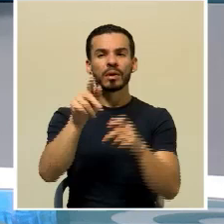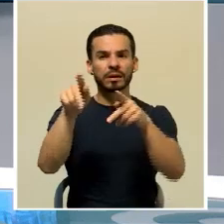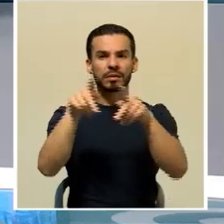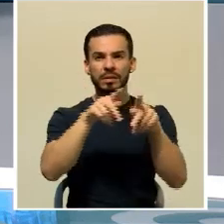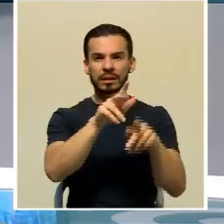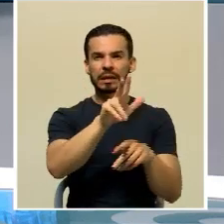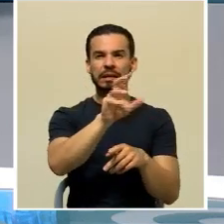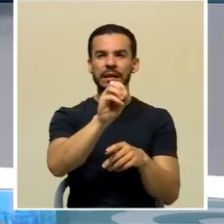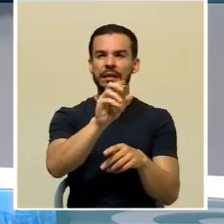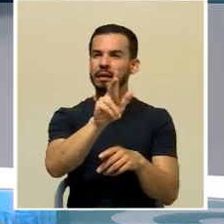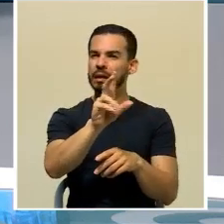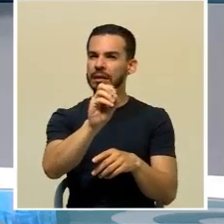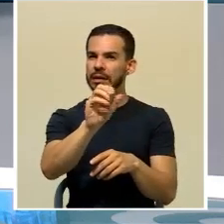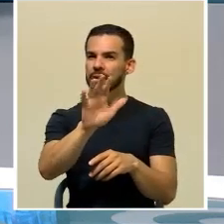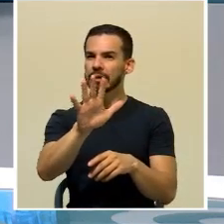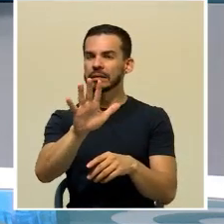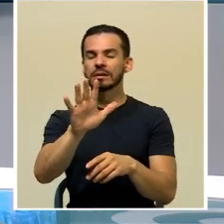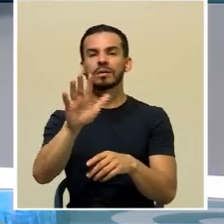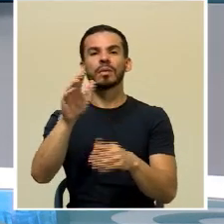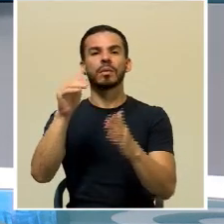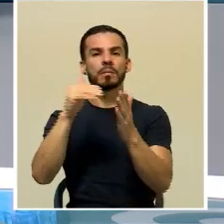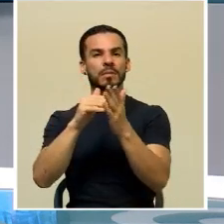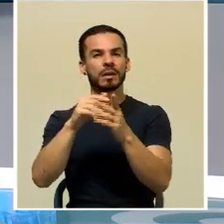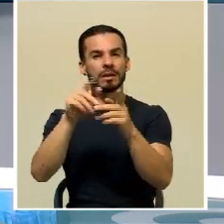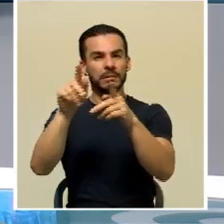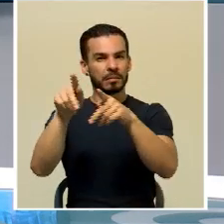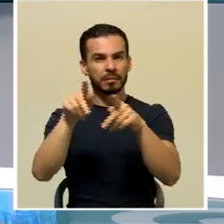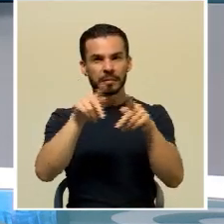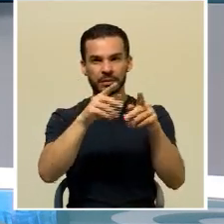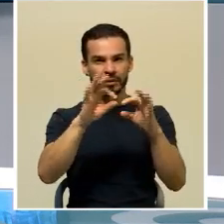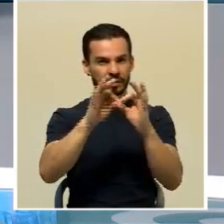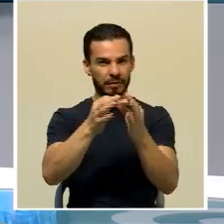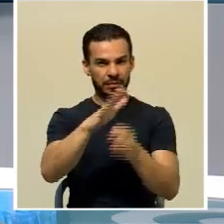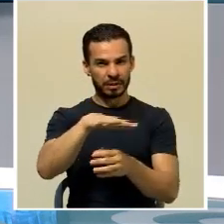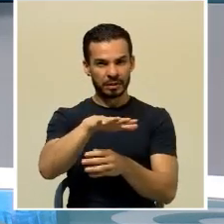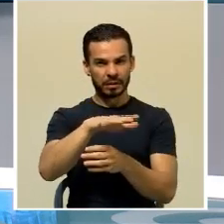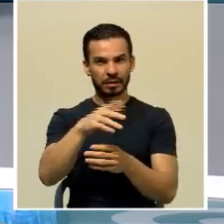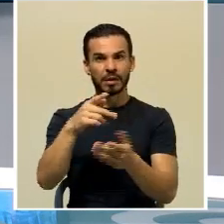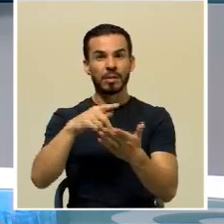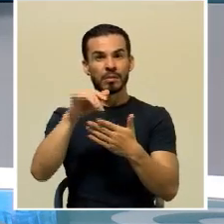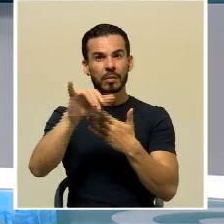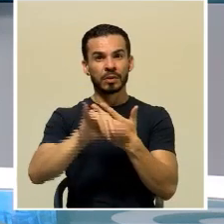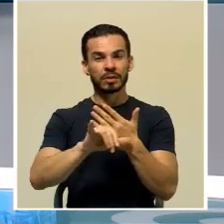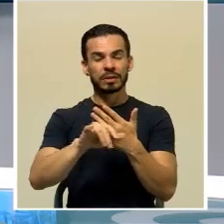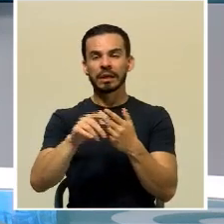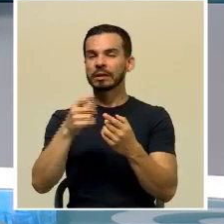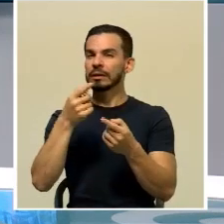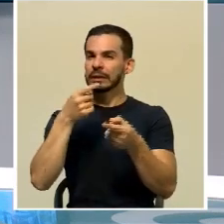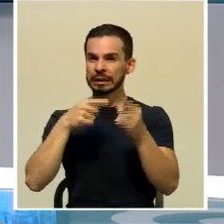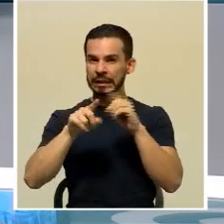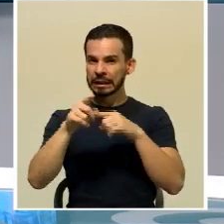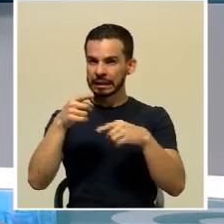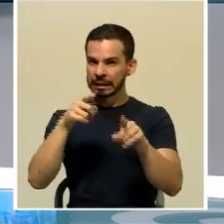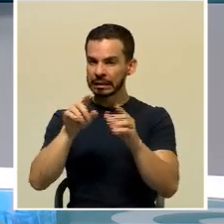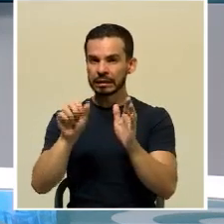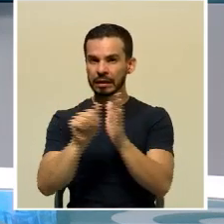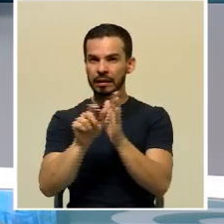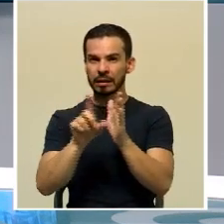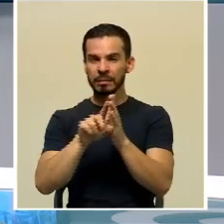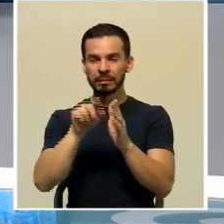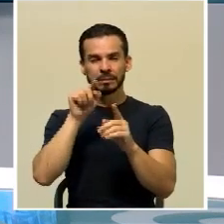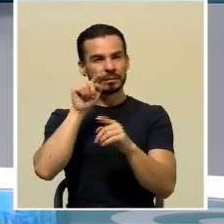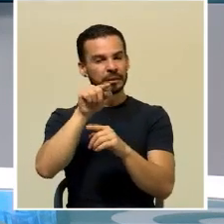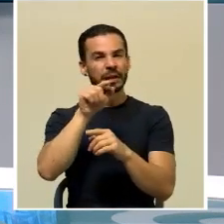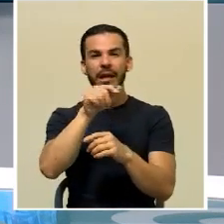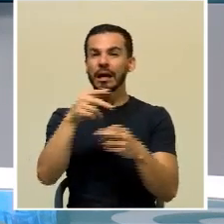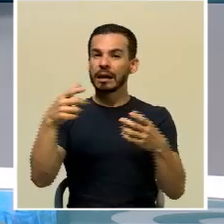unas 30 o 35.000 familias. El proyecto fue recibido en el Congreso con críticas y señalamientos